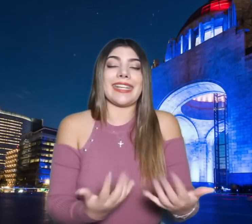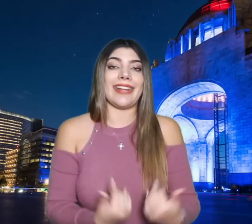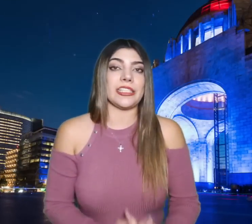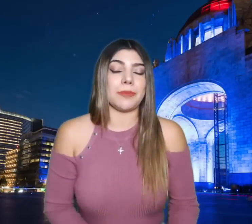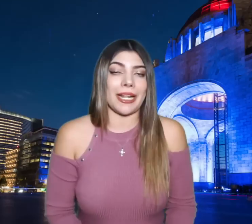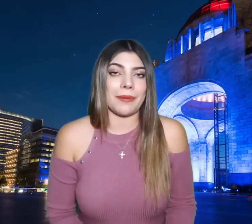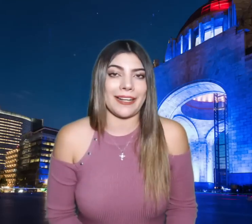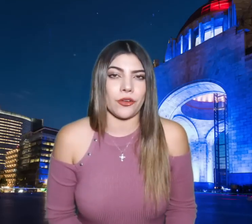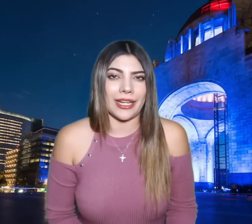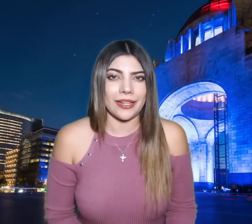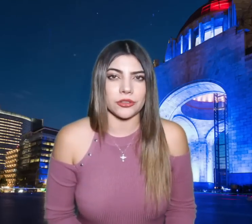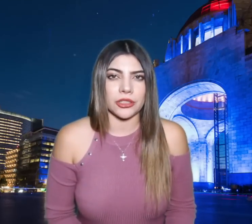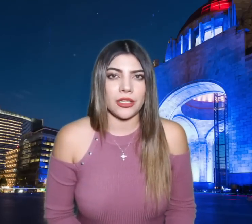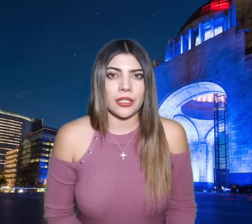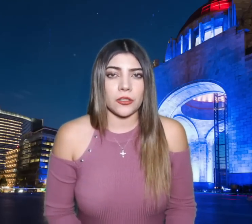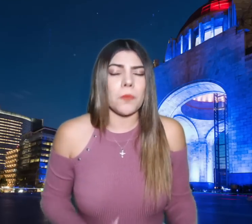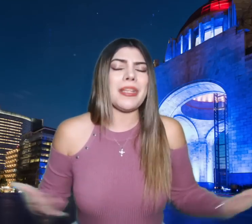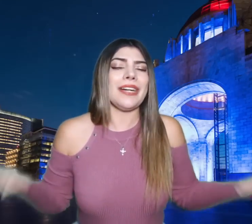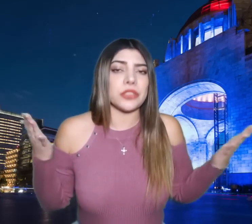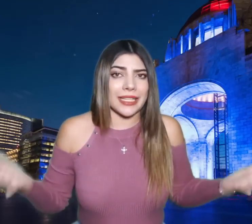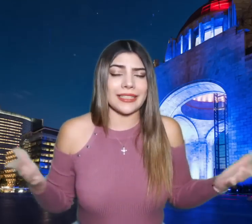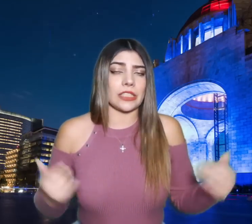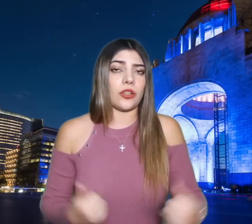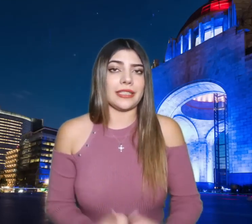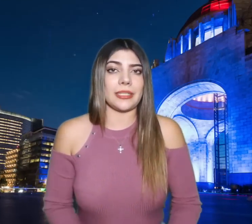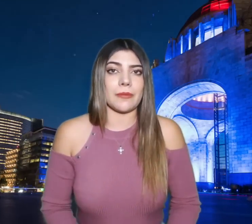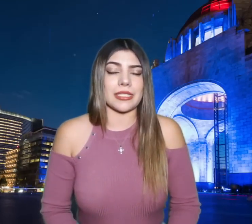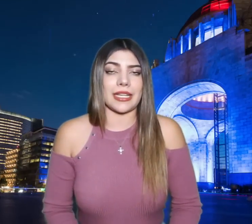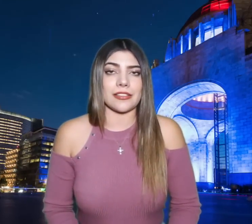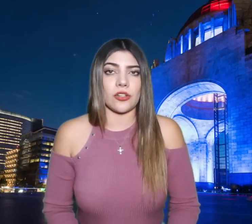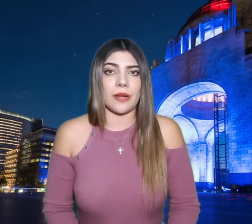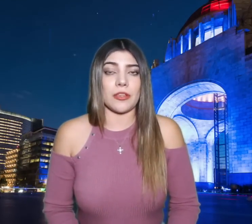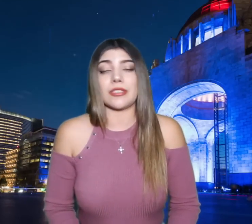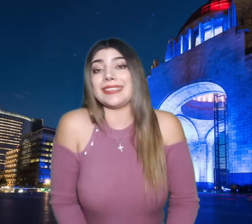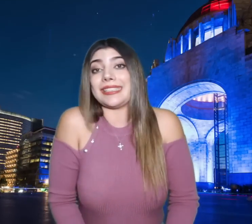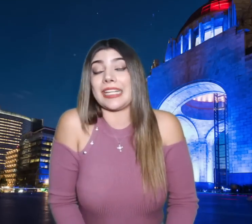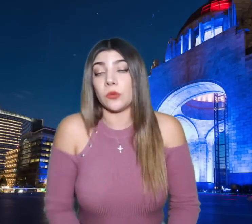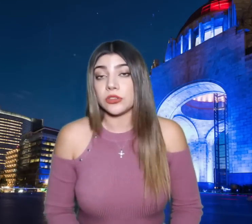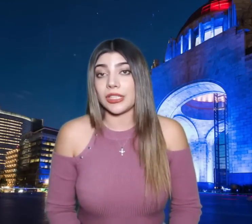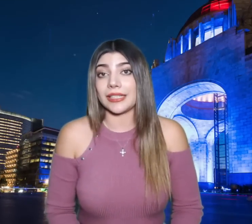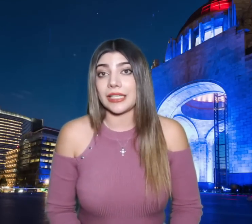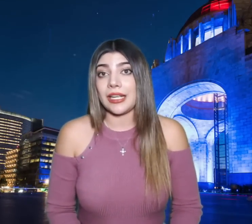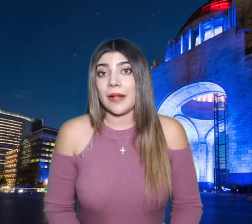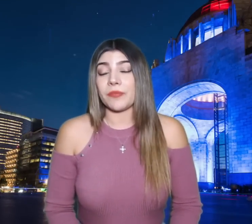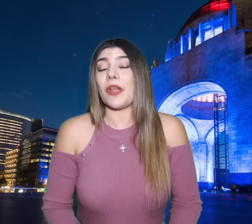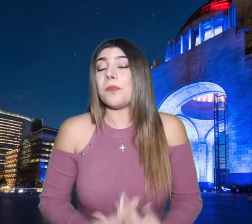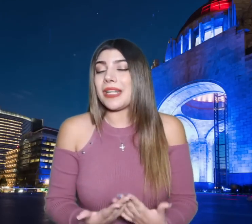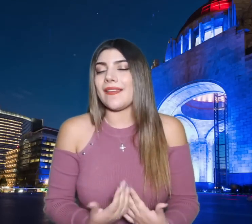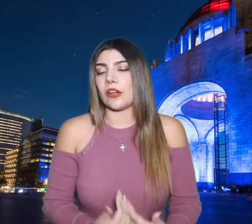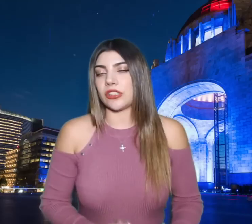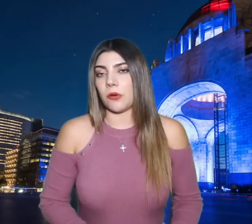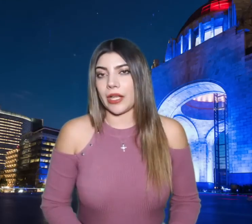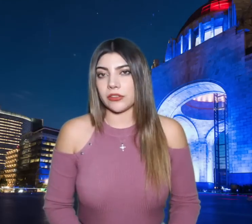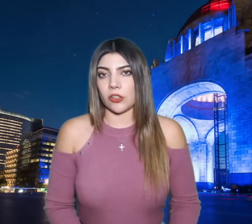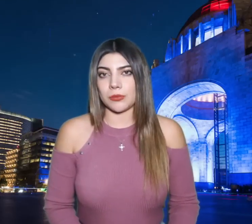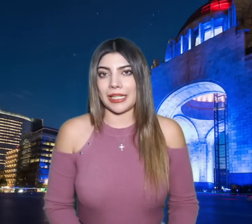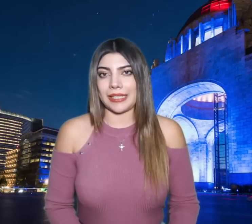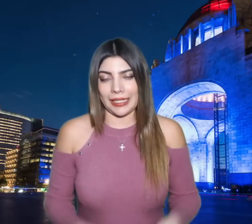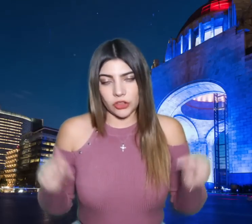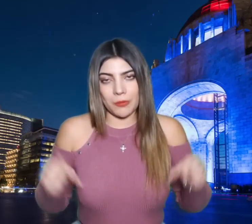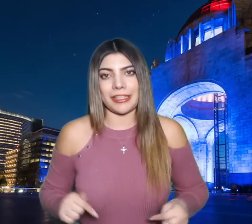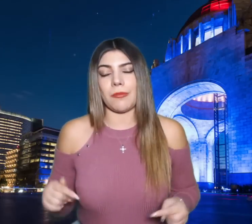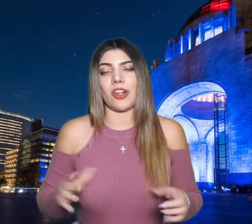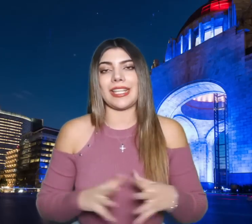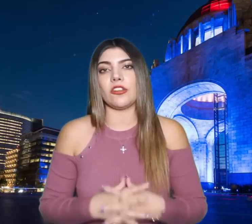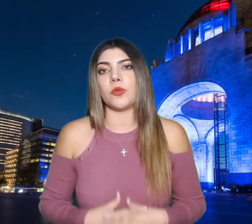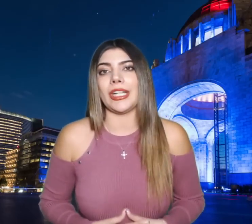qué se van a esperar para correrlos? ¿Qué opinan ustedes de toda esta investigación, amigos, de estas denuncias? ¿Qué opinan de los abogados de los